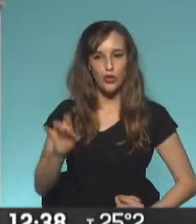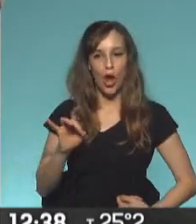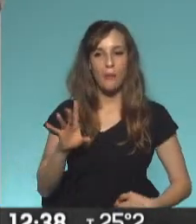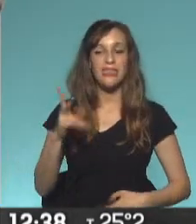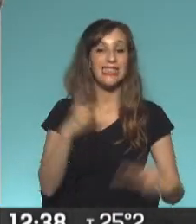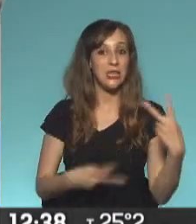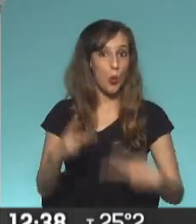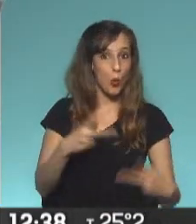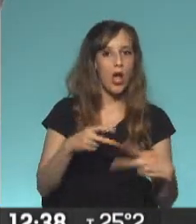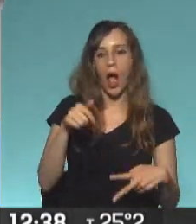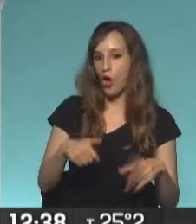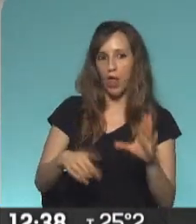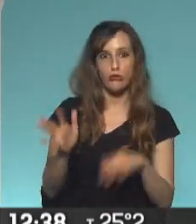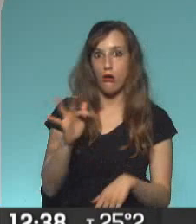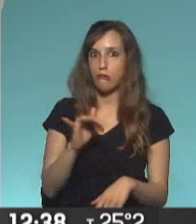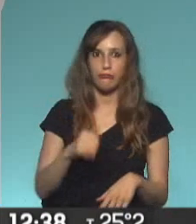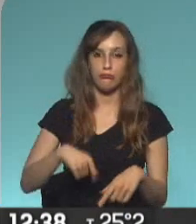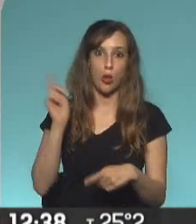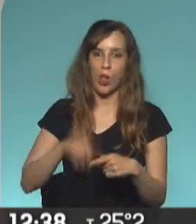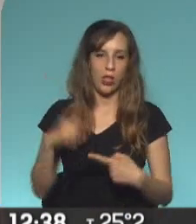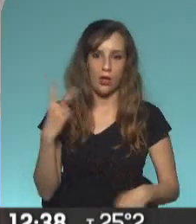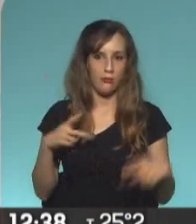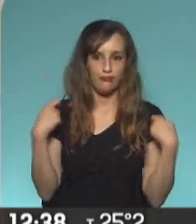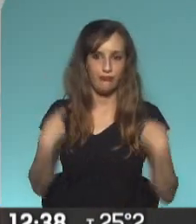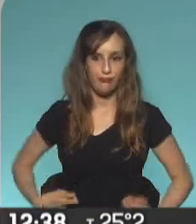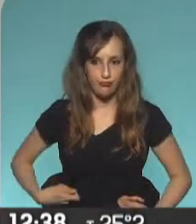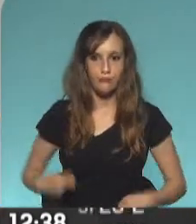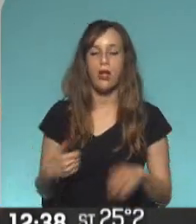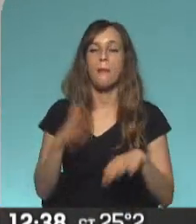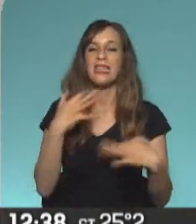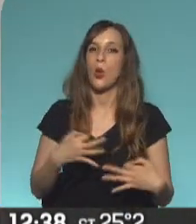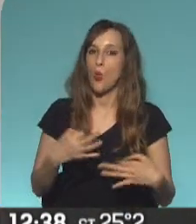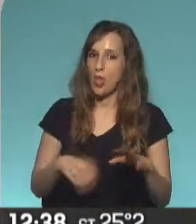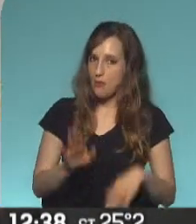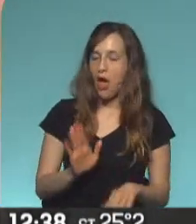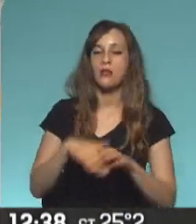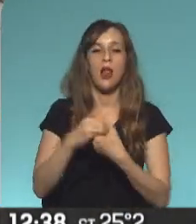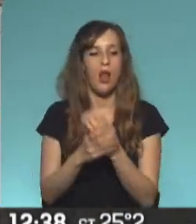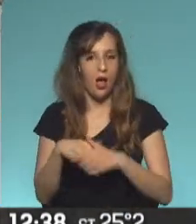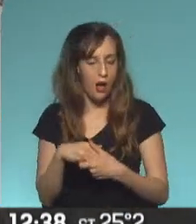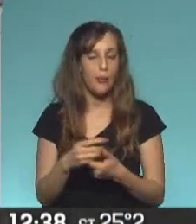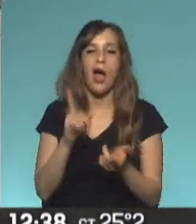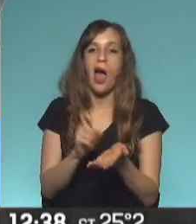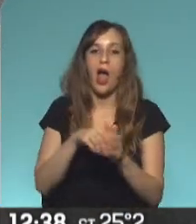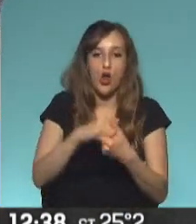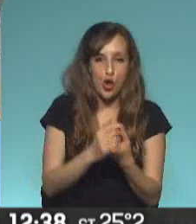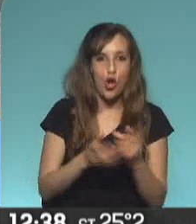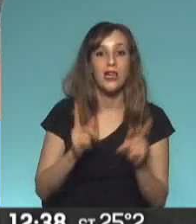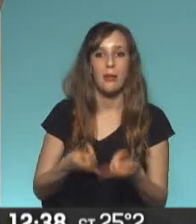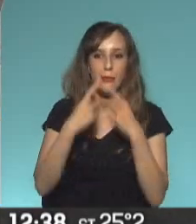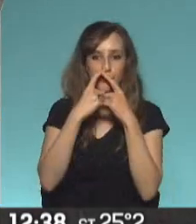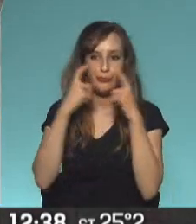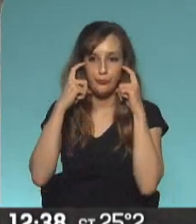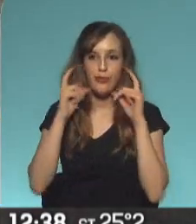cirugías, ahora son de carácter obligatorio, más medidas de seguridad, un lavado de mano constante, alcohol, el tapaboca que no se tiene que